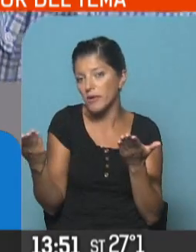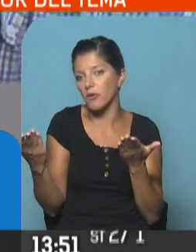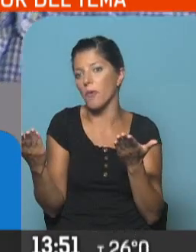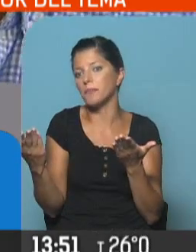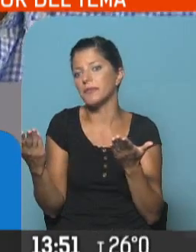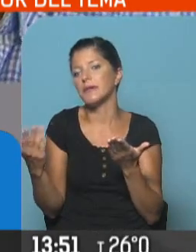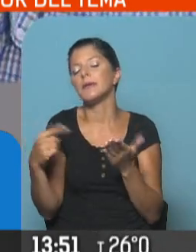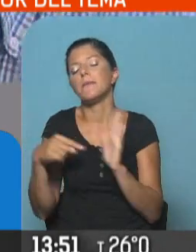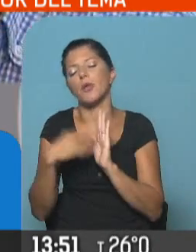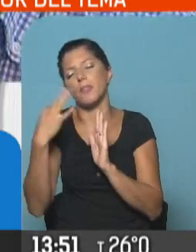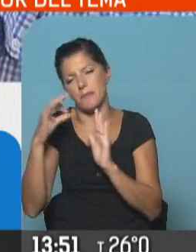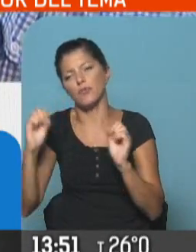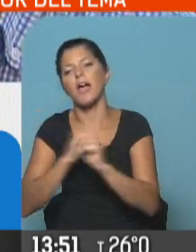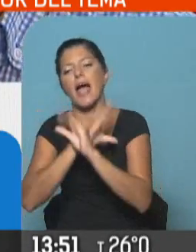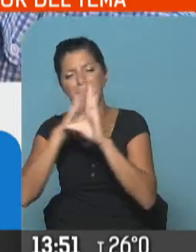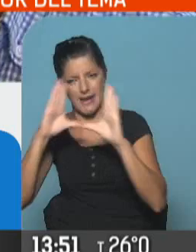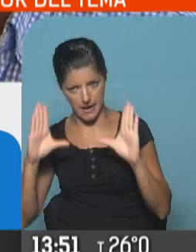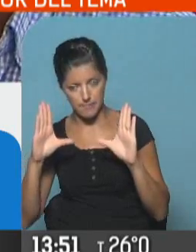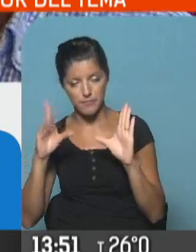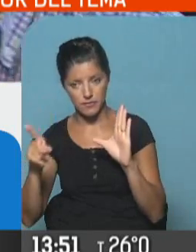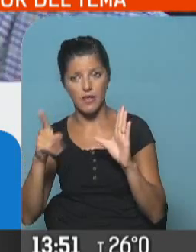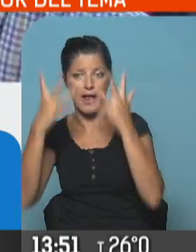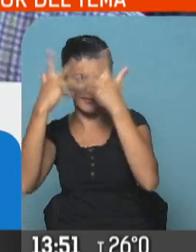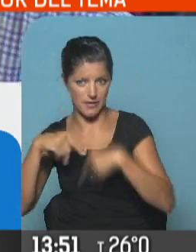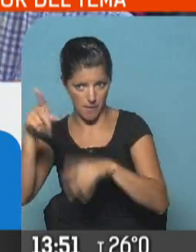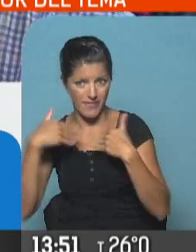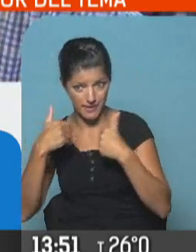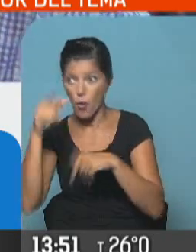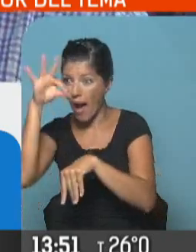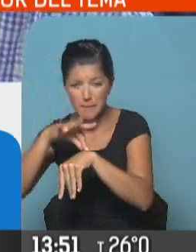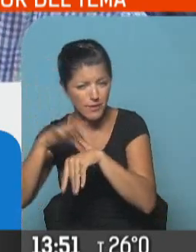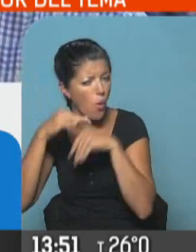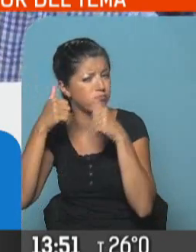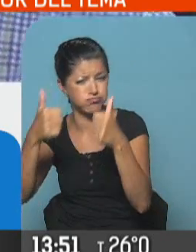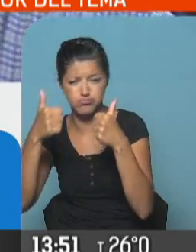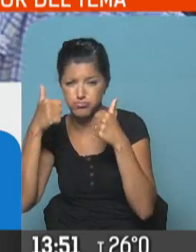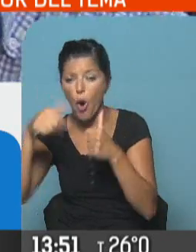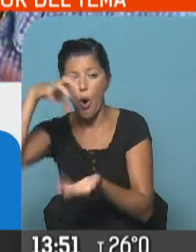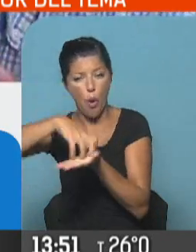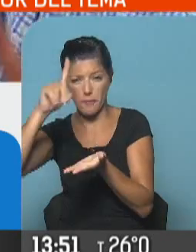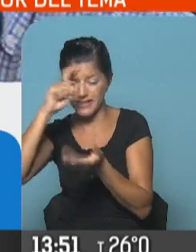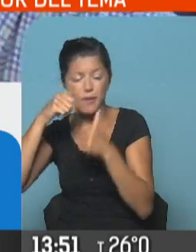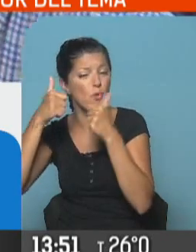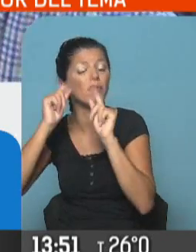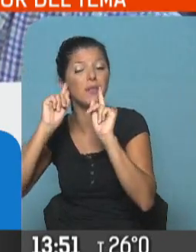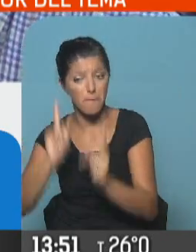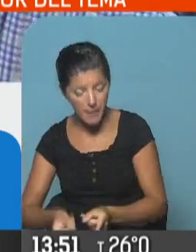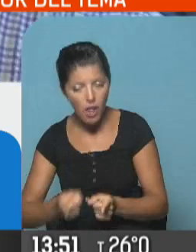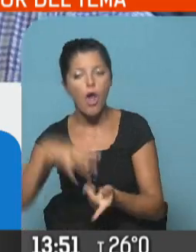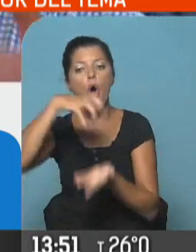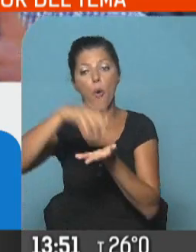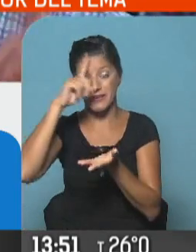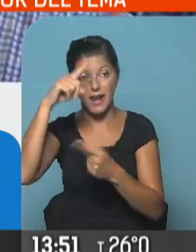hay que también dejar de satanizar el sistema de salud boliviano, hay muy buenos médicos, hay buenos hospitales, hay mucho intercambio entre hospitales